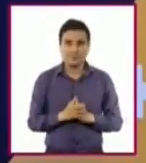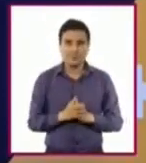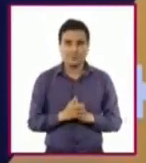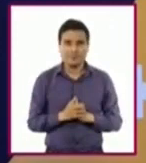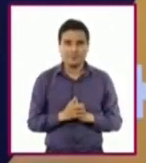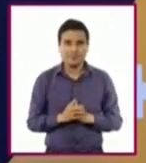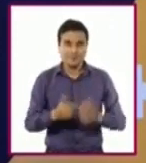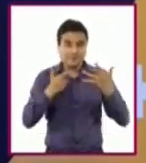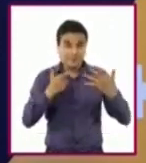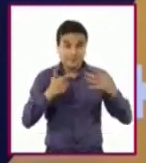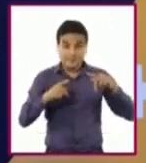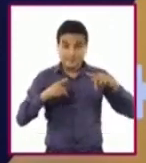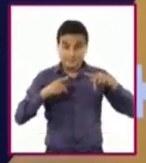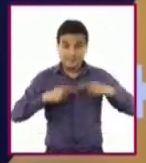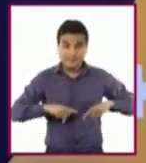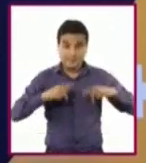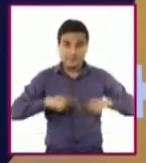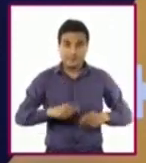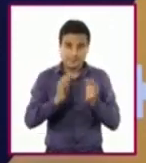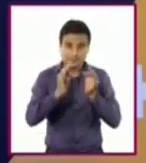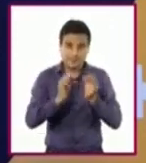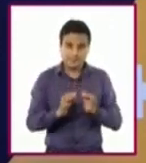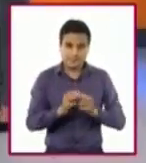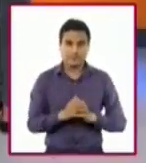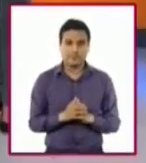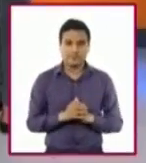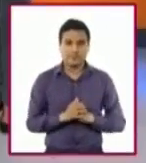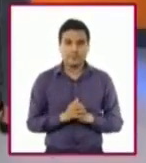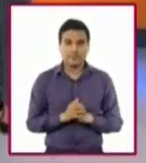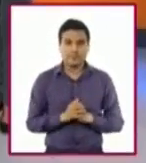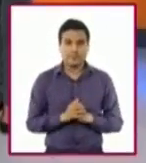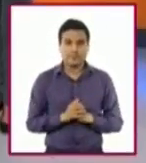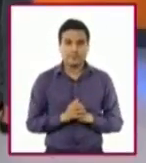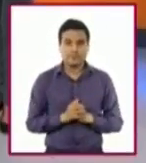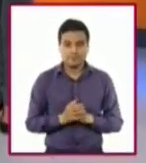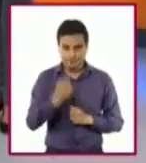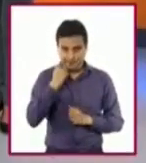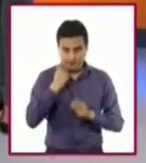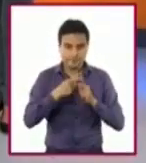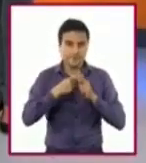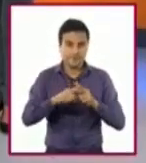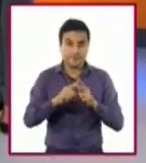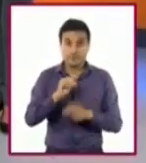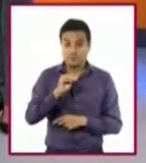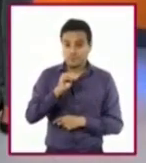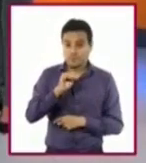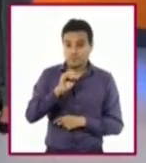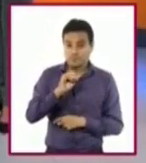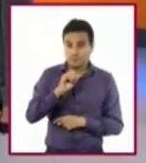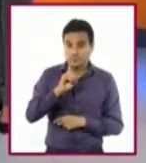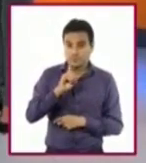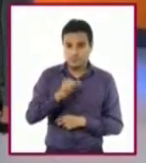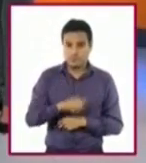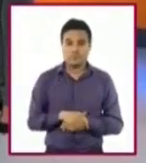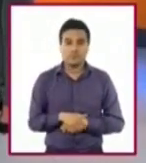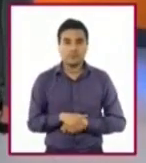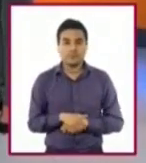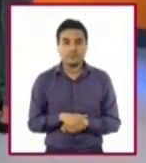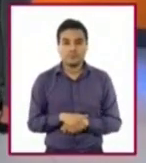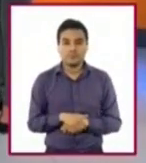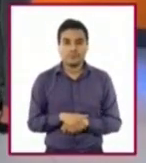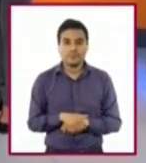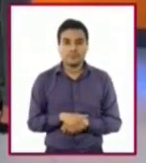ahora calculemos las medidas faltantes comencemos con la moda que es el dato que tiene mayor